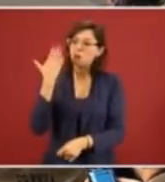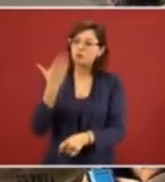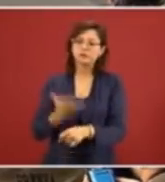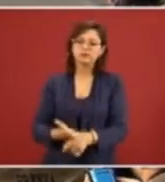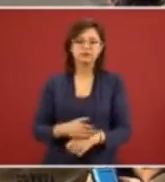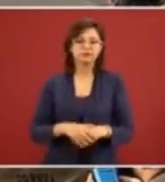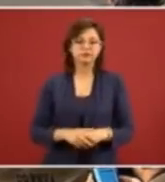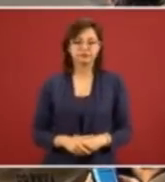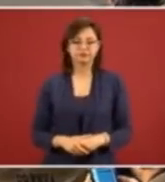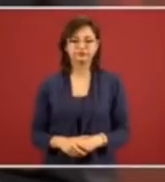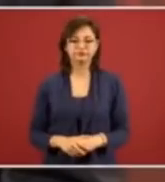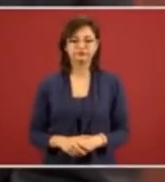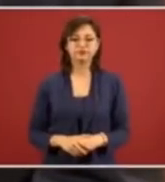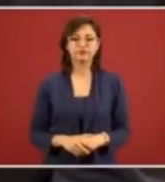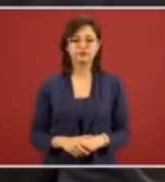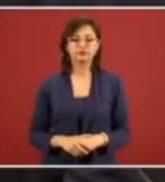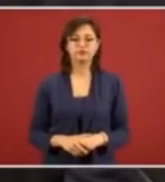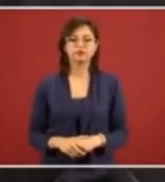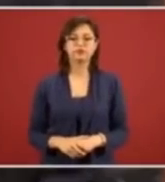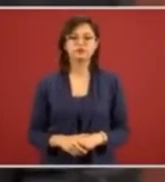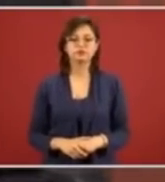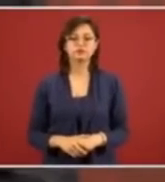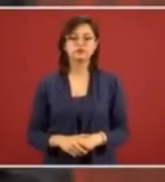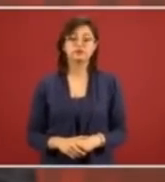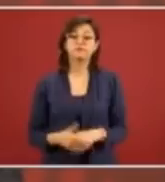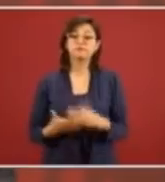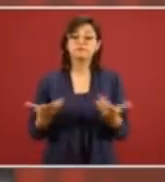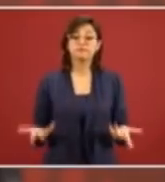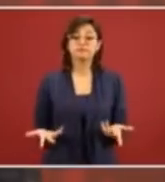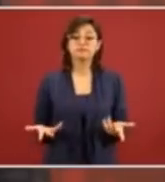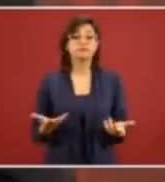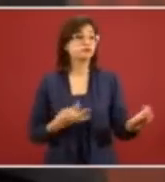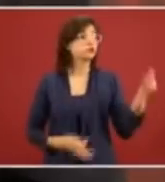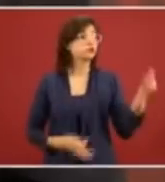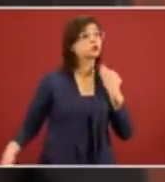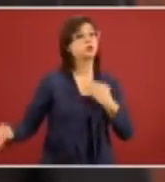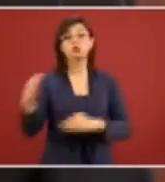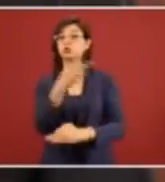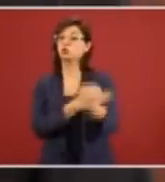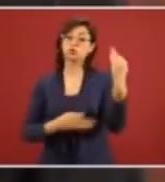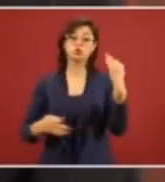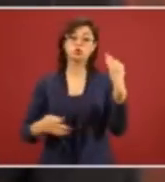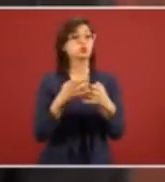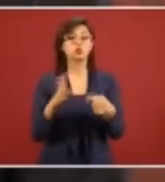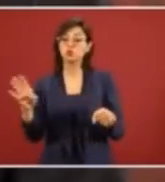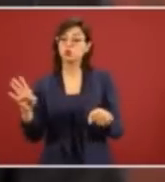Entonces, es por el bien de todos, por el bien de